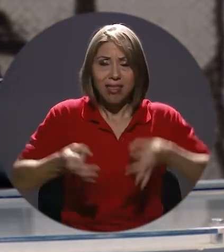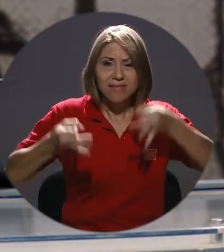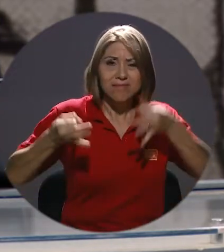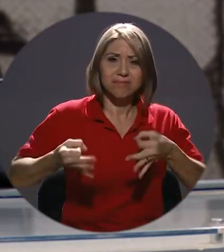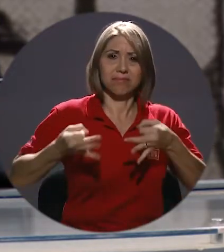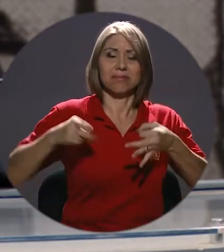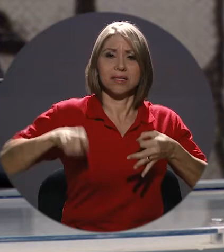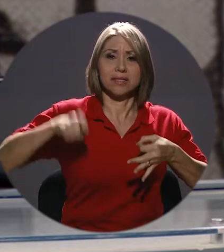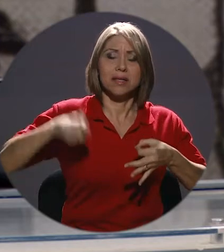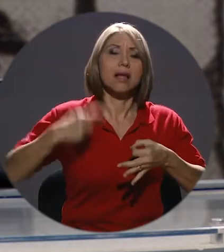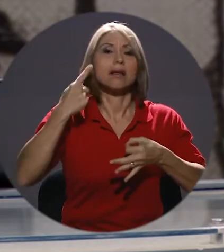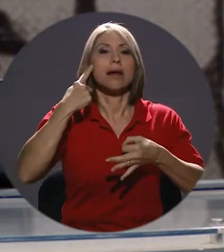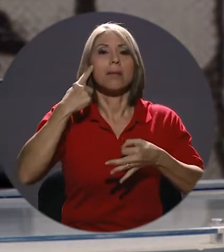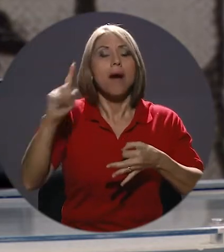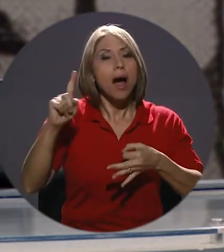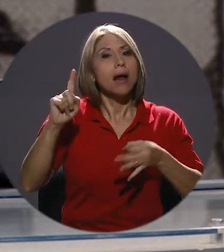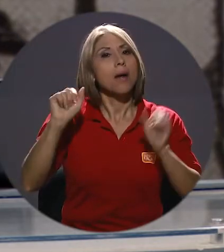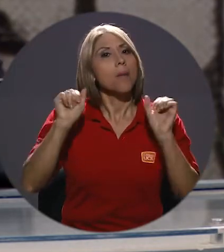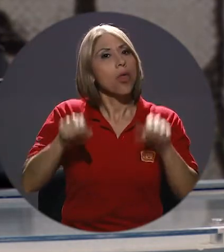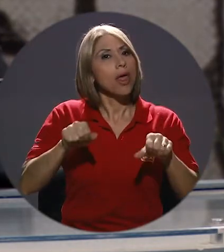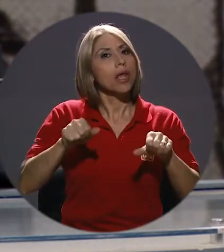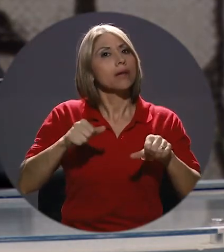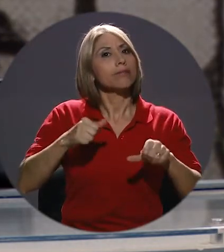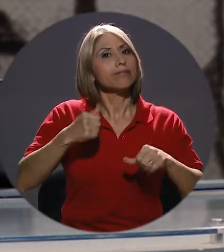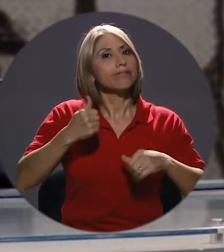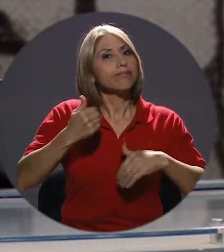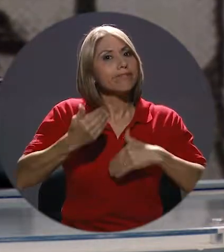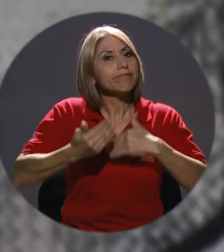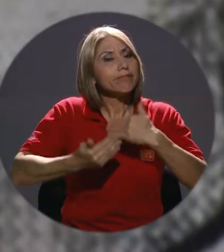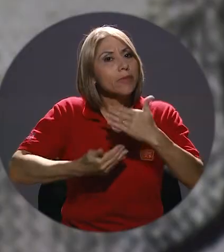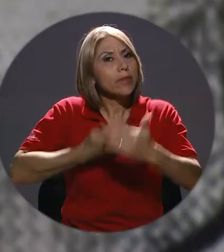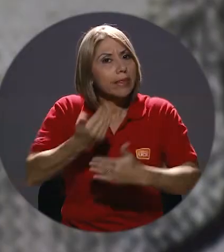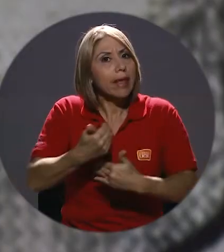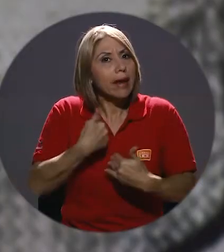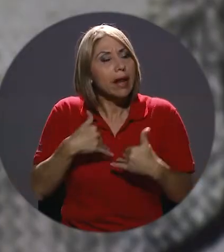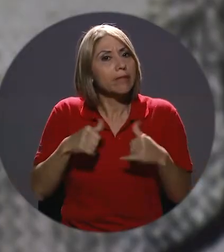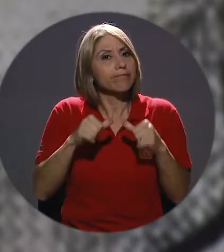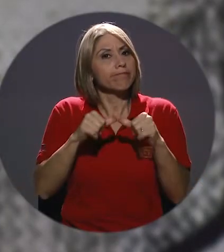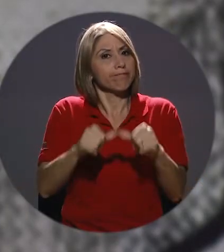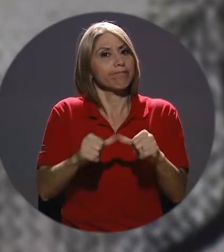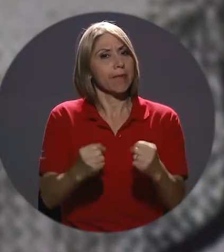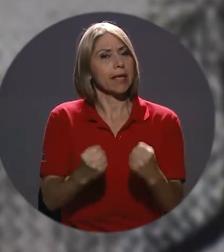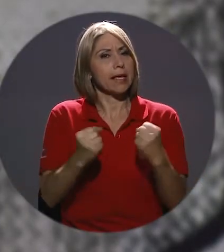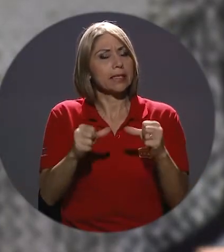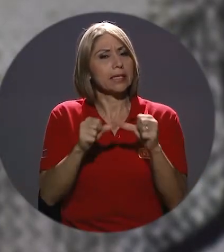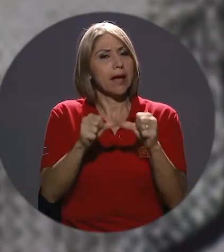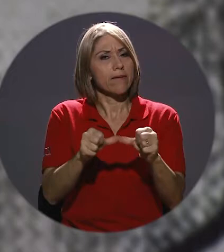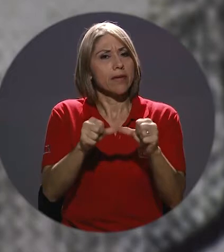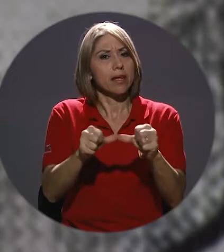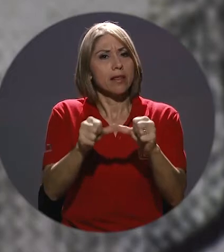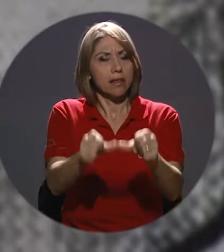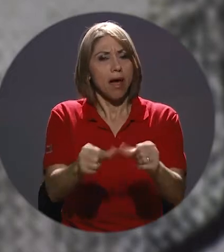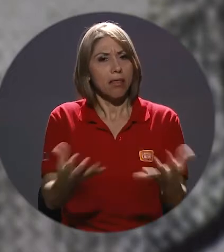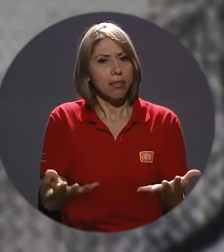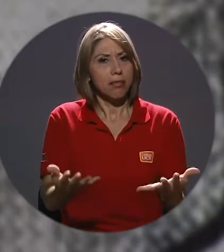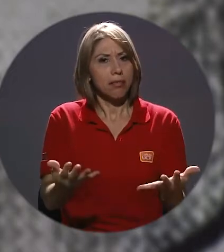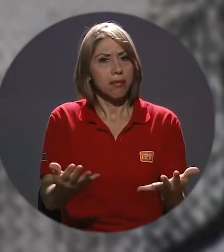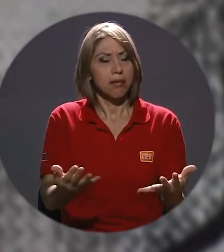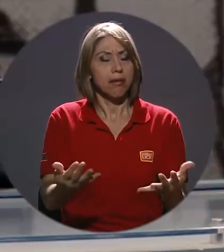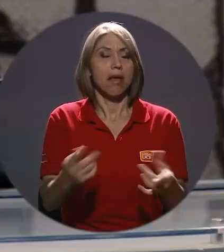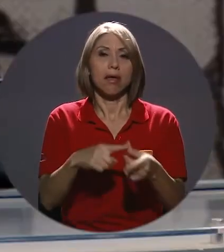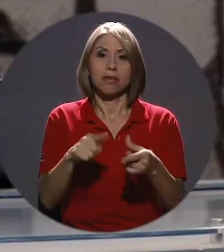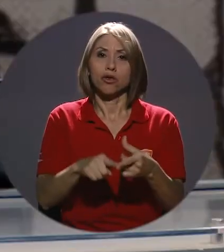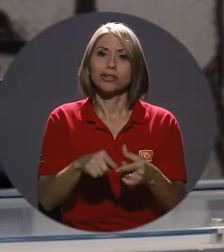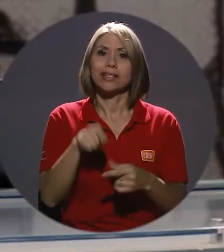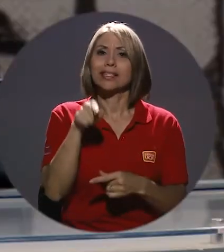necesaria para sostener una importante, digamos, estabilidad, y que por lo tanto no impacta en